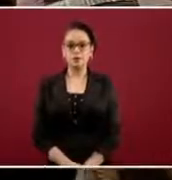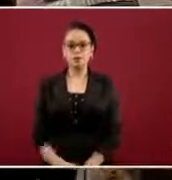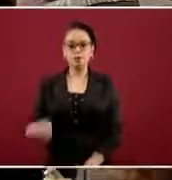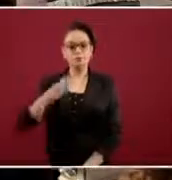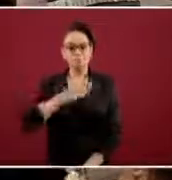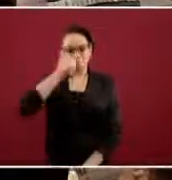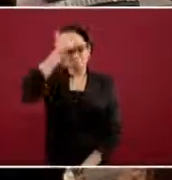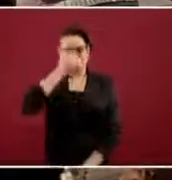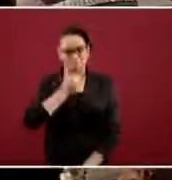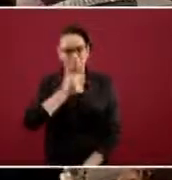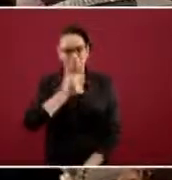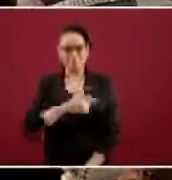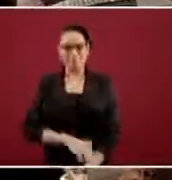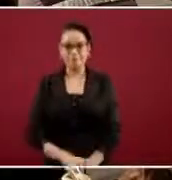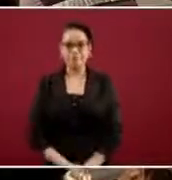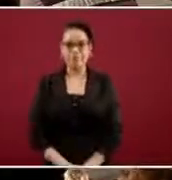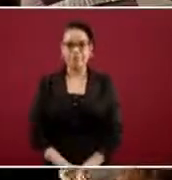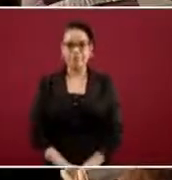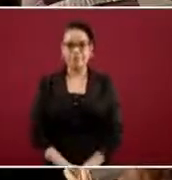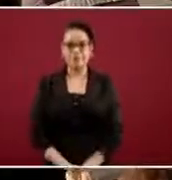Buenas noches.